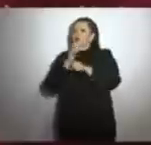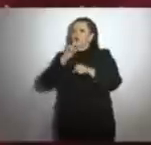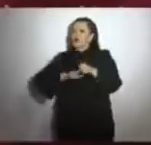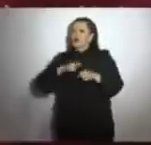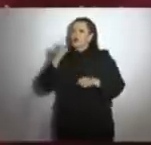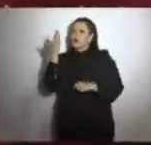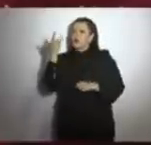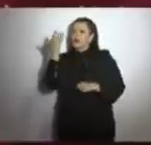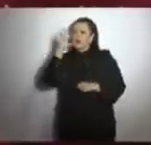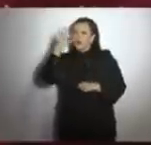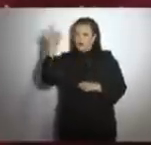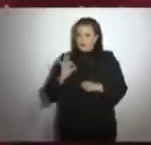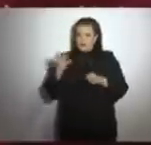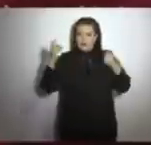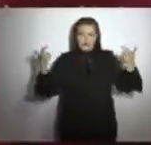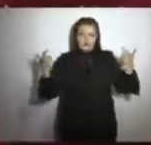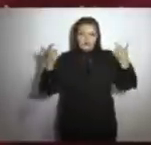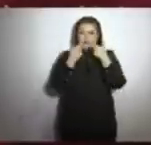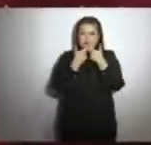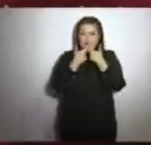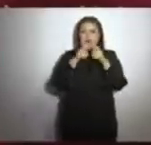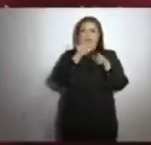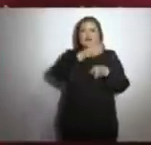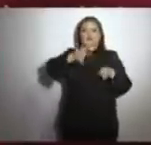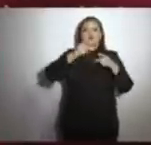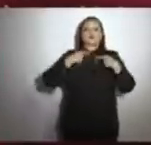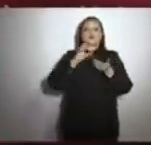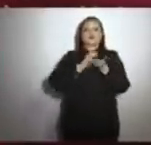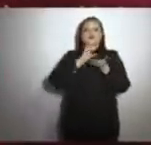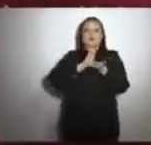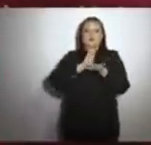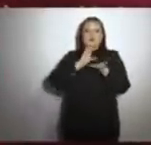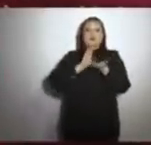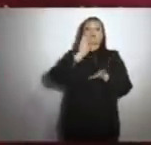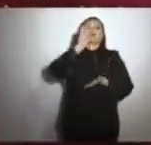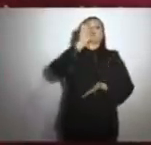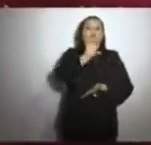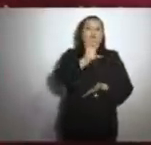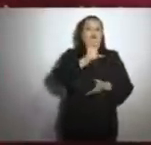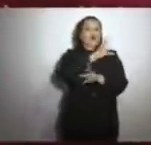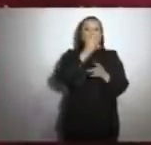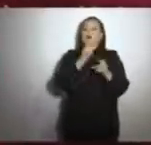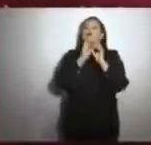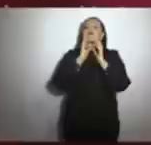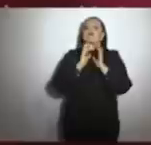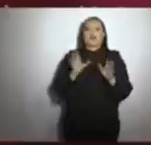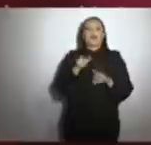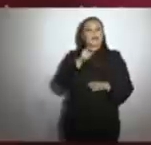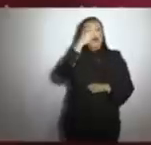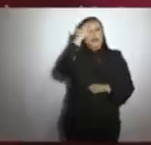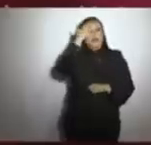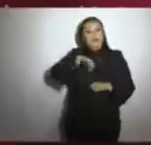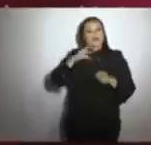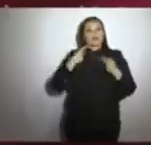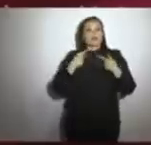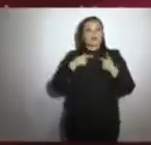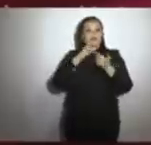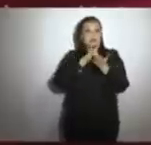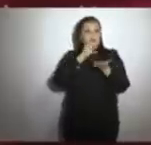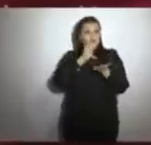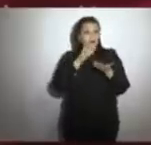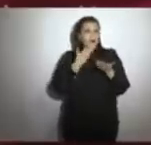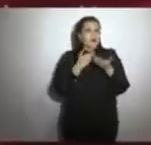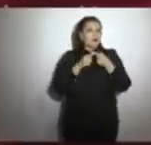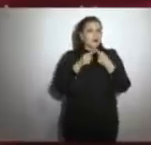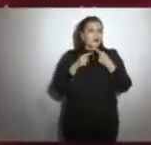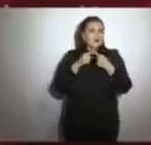Y ustedes sabrán más que nosotros que las personas con discapacidad no estuvieron en la agenda de los